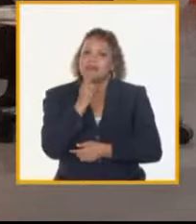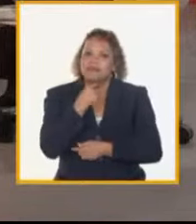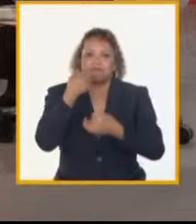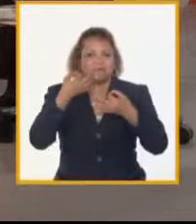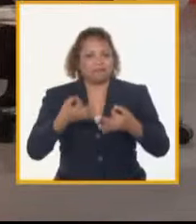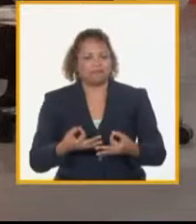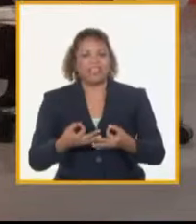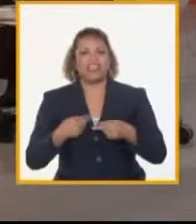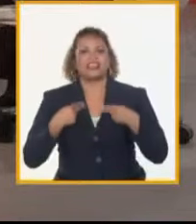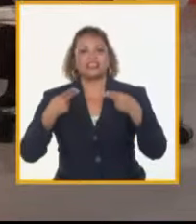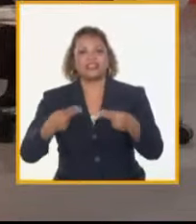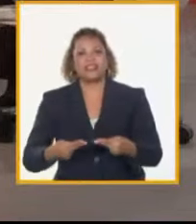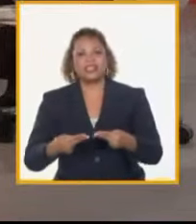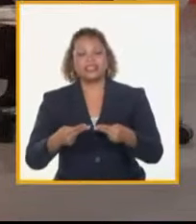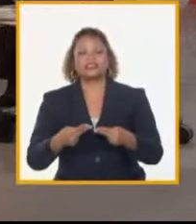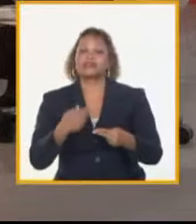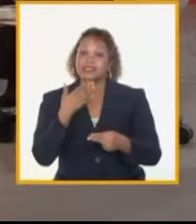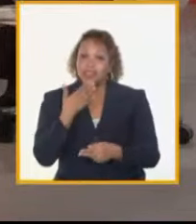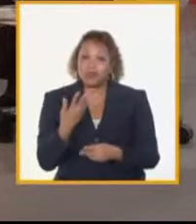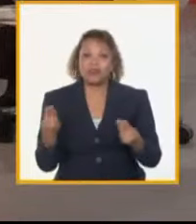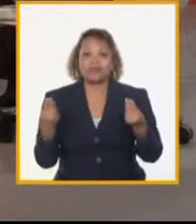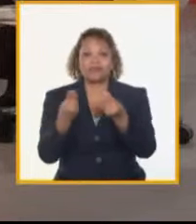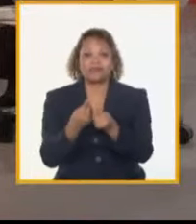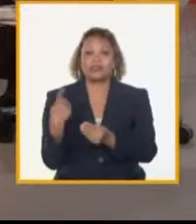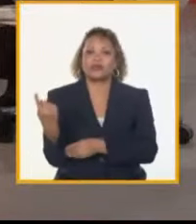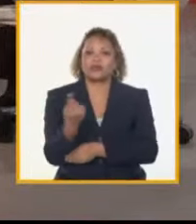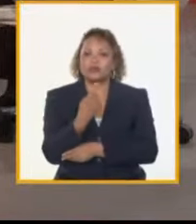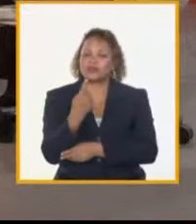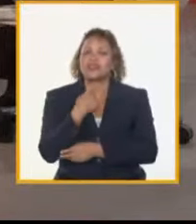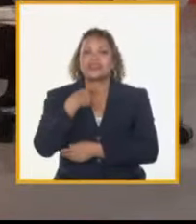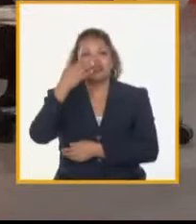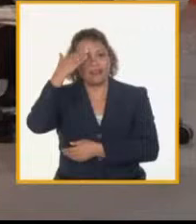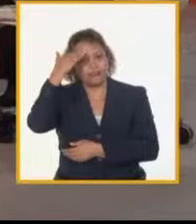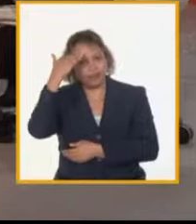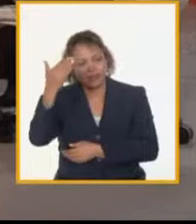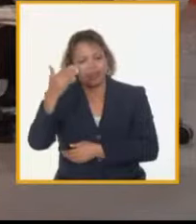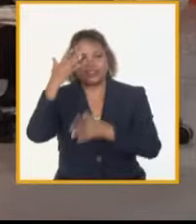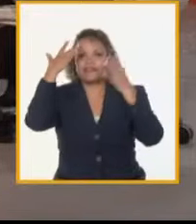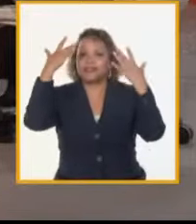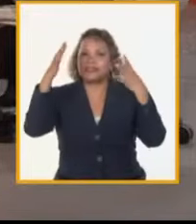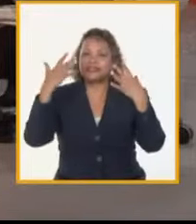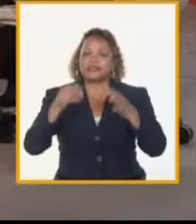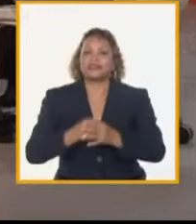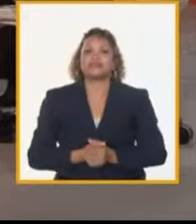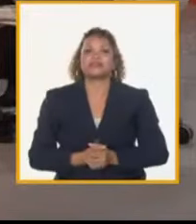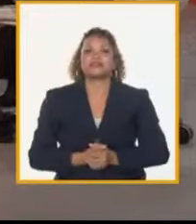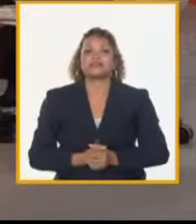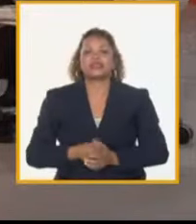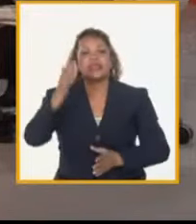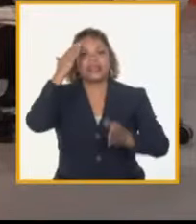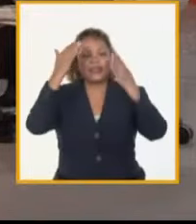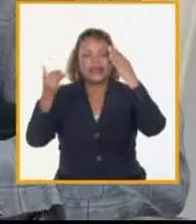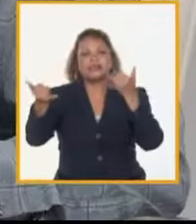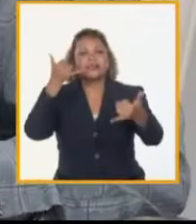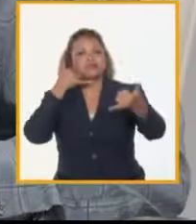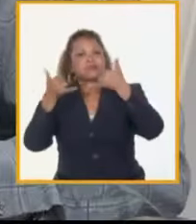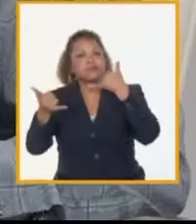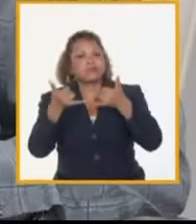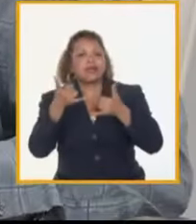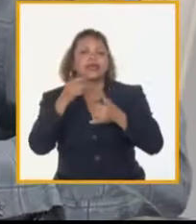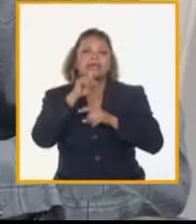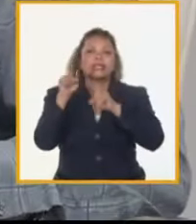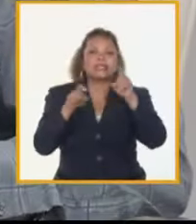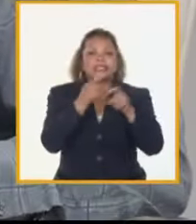mujeres dignas, que nos complace que estén con ellos, y agradecer también todas las opiniones que nos dan, que